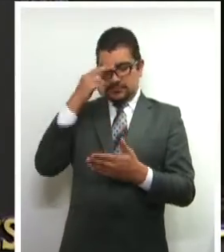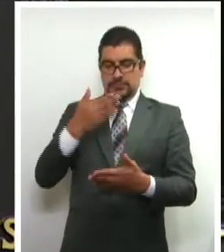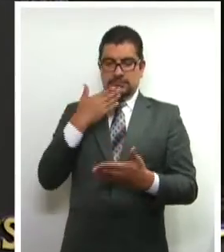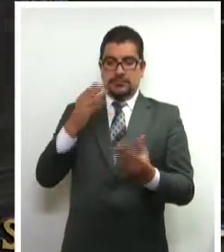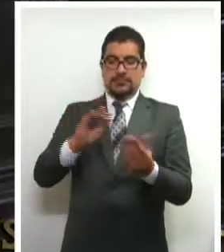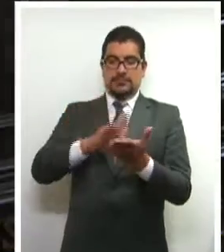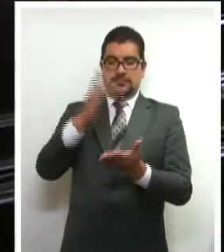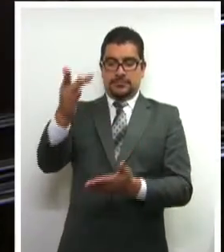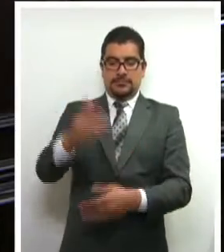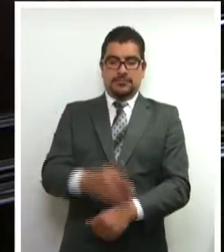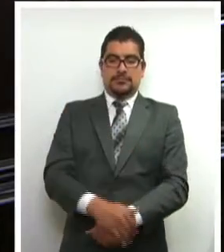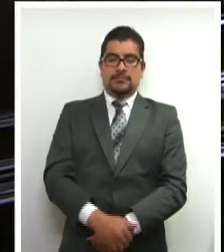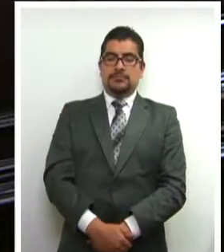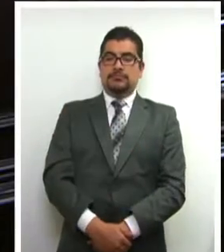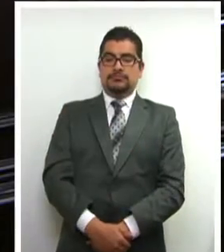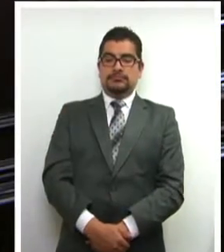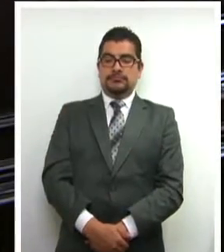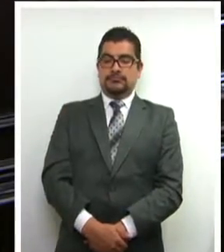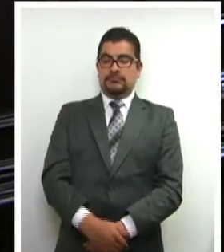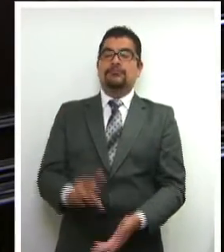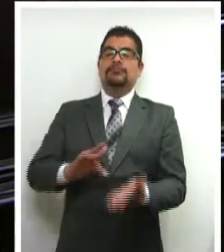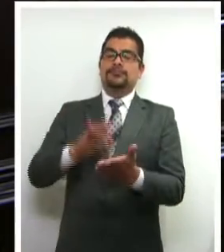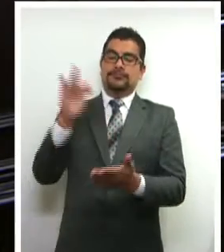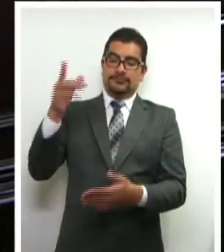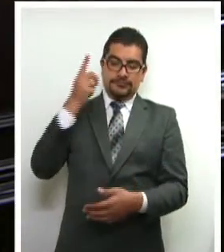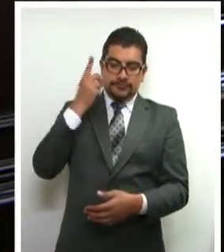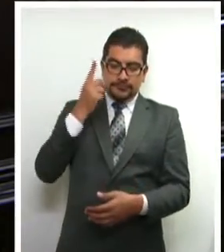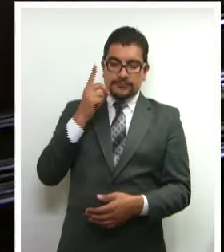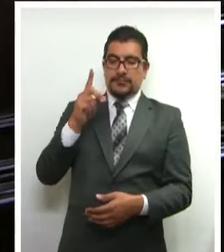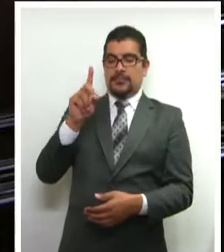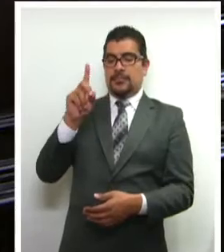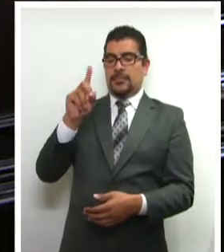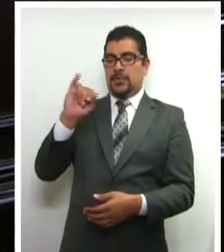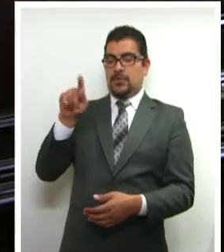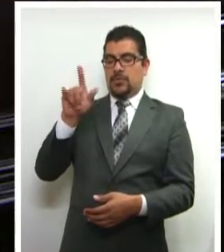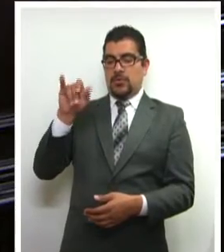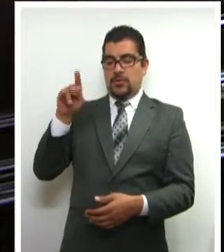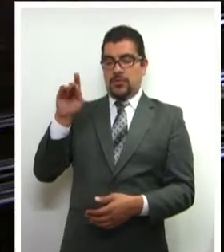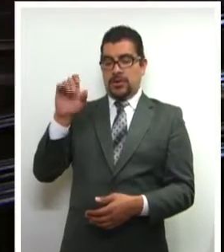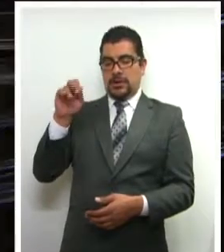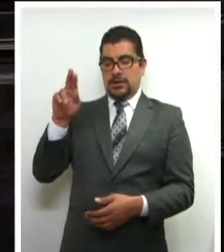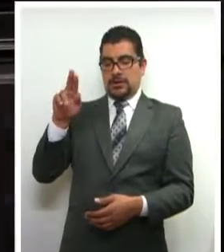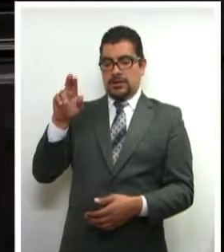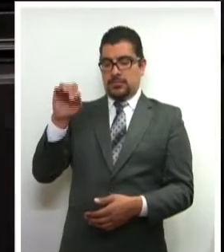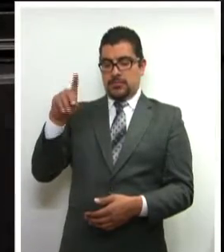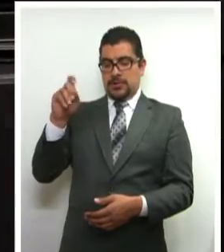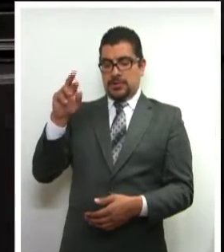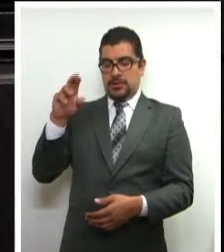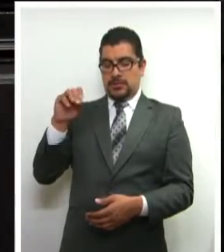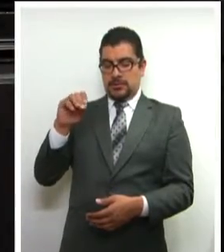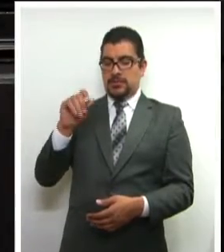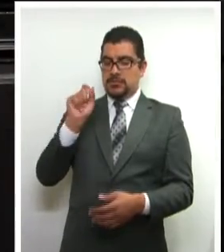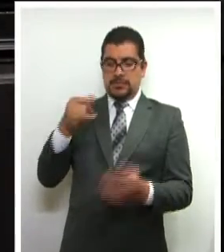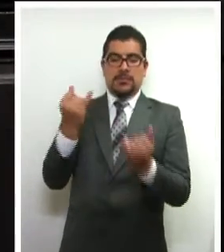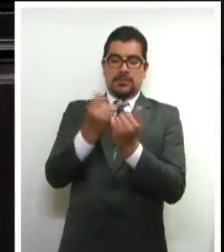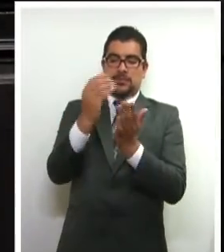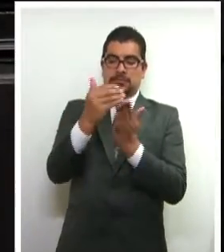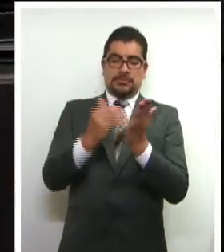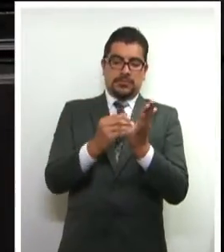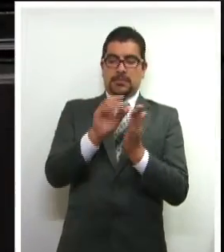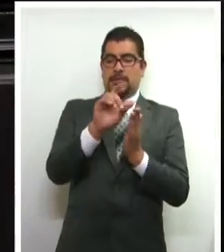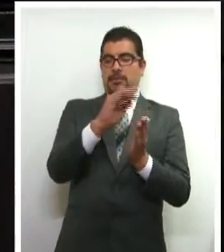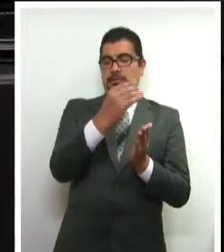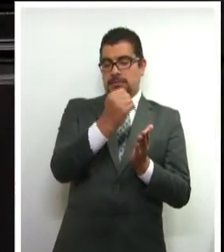gracias. Muchas gracias, diputado Julio César Moreno. La iniciativa que modifica los artículos